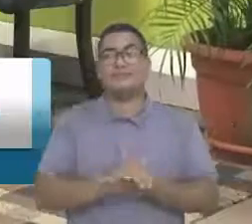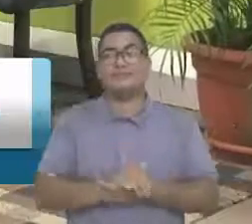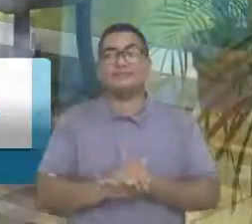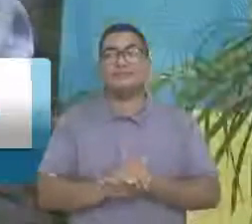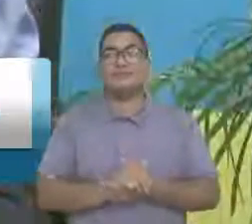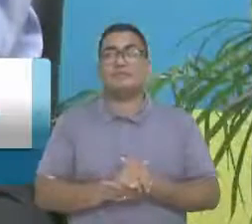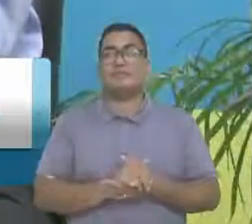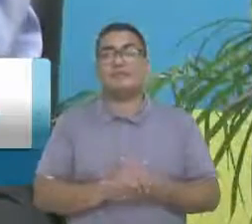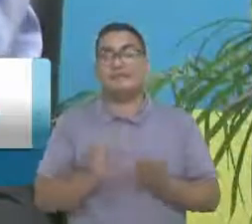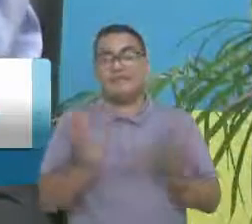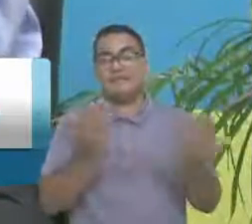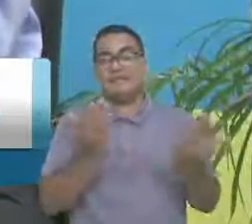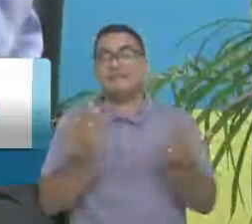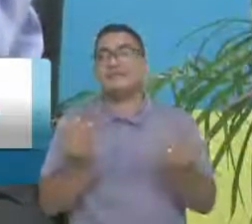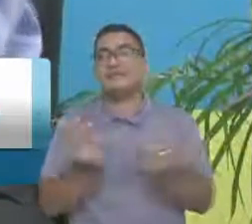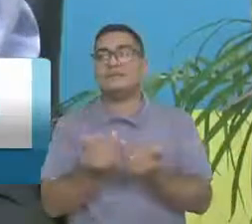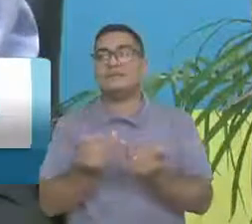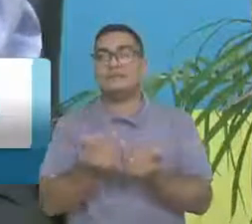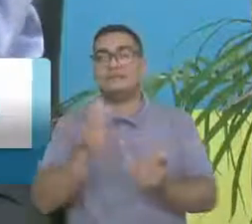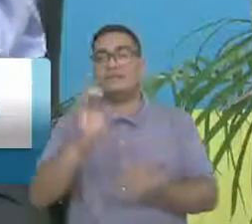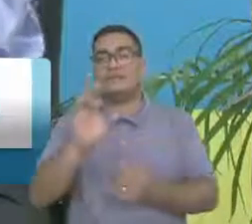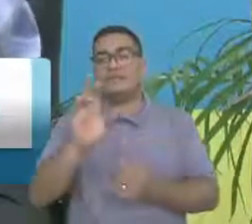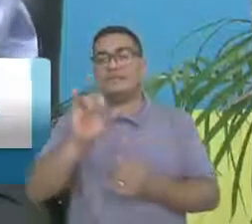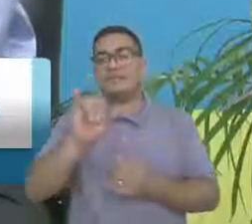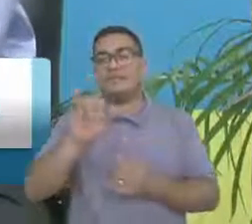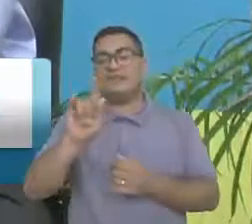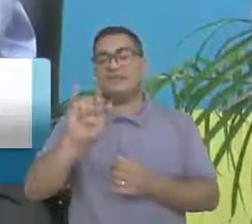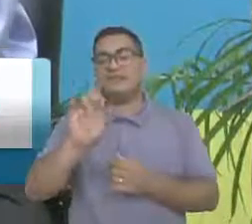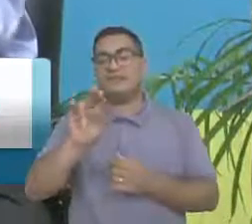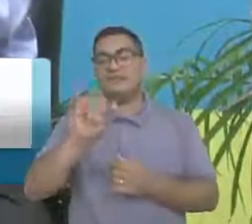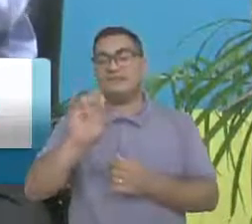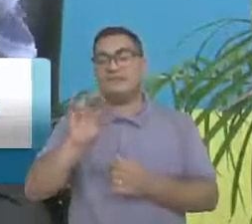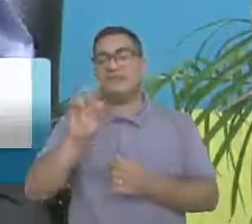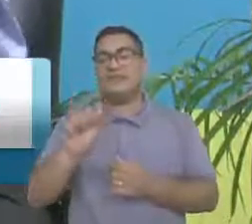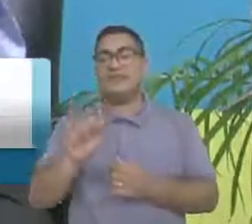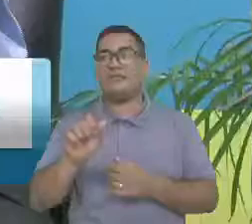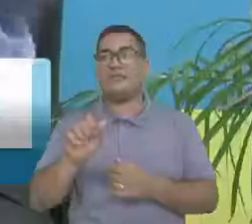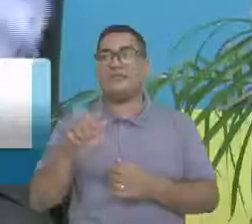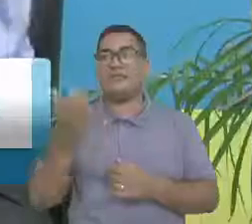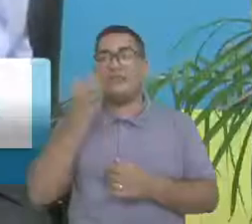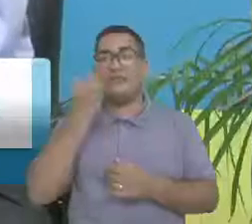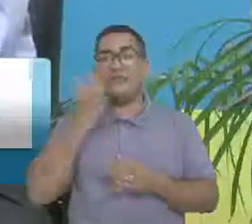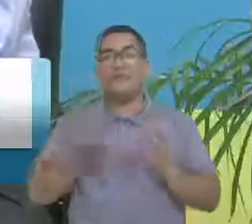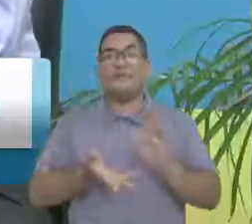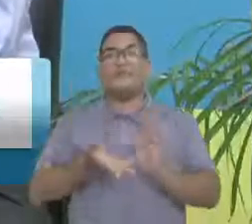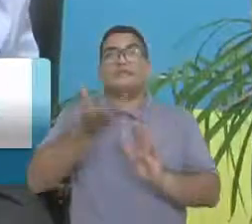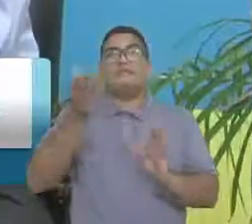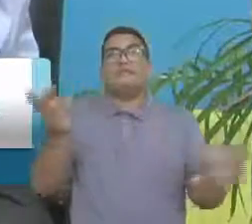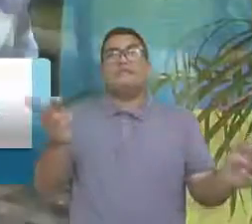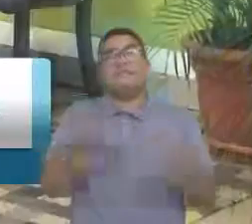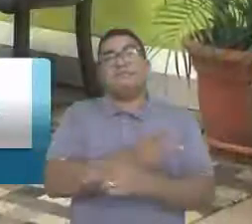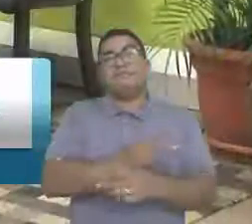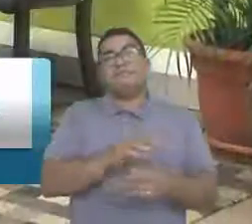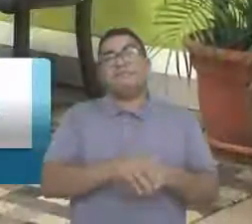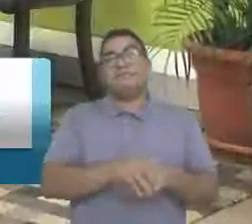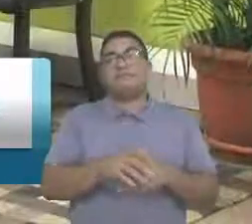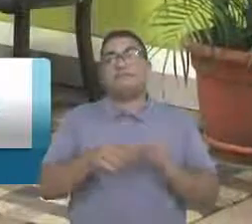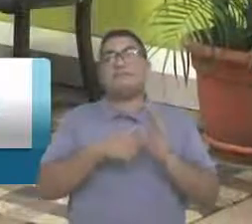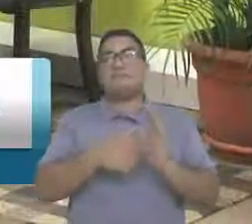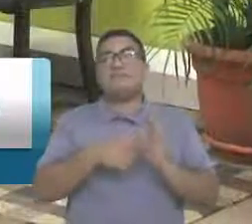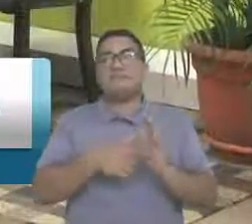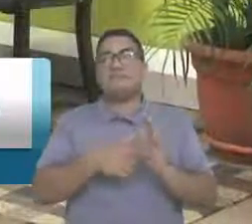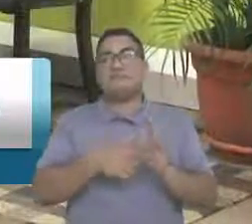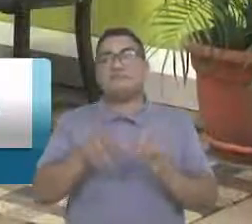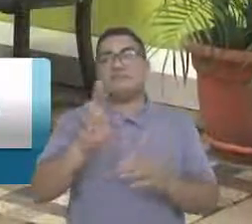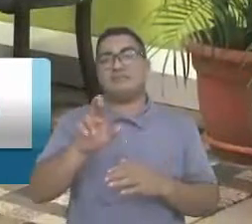lo asocio a los valores de creatinina que usualmente en el paciente renal crónico van para arriba los valores. ¿Quiere decir que cuando